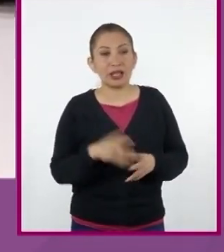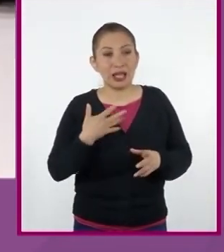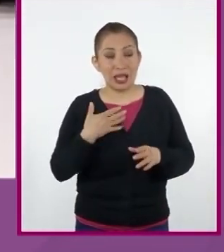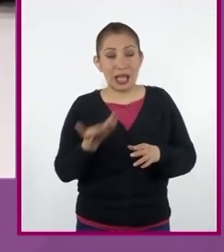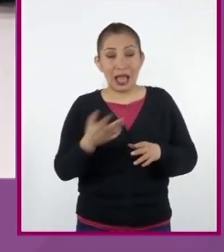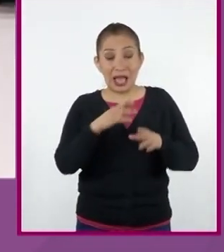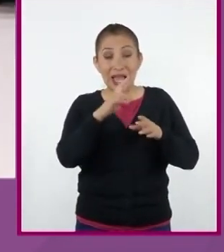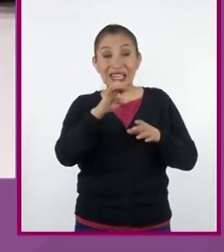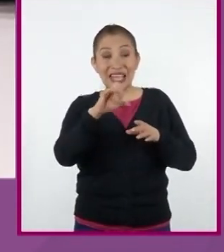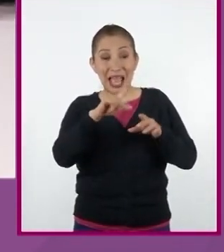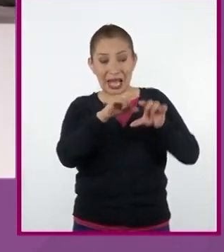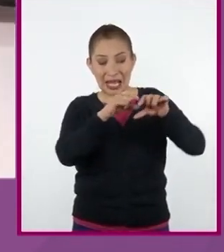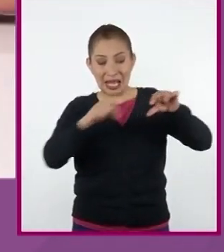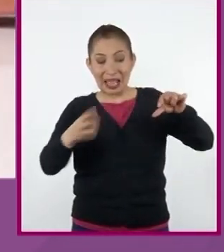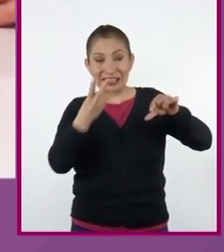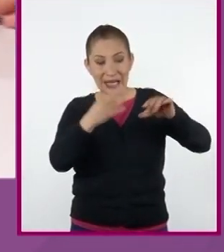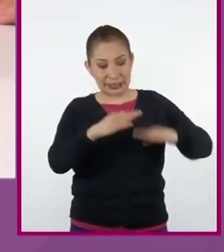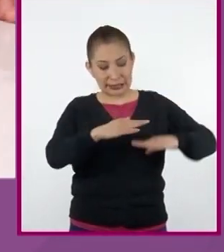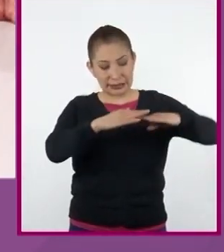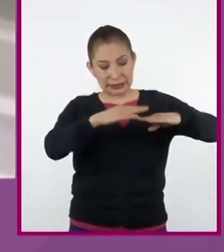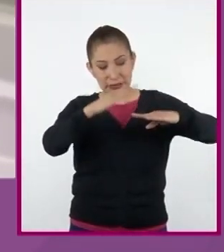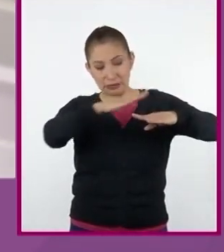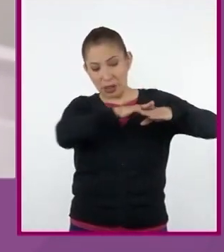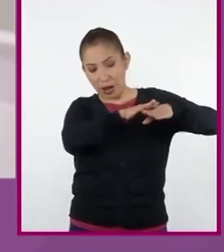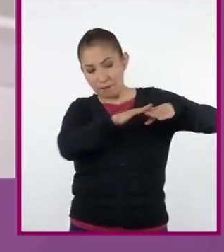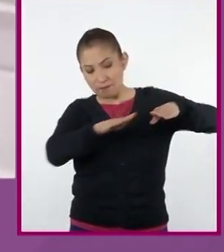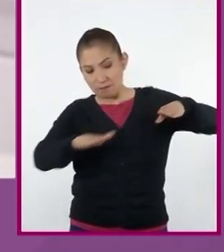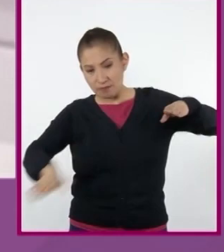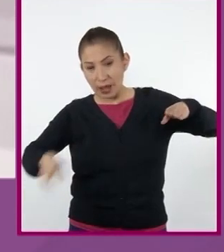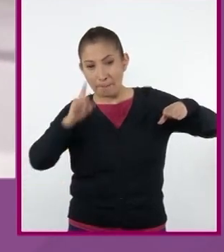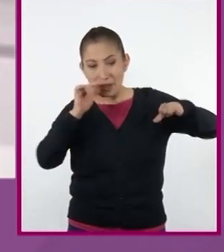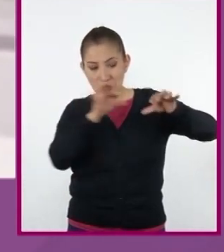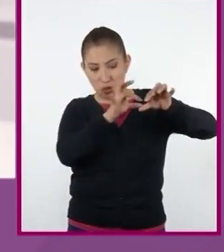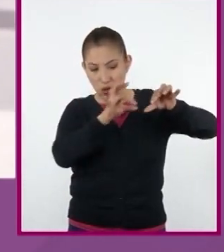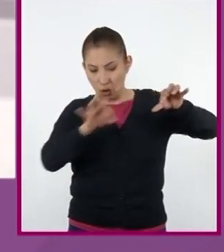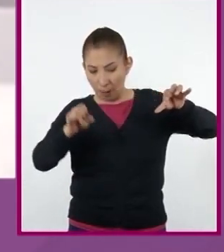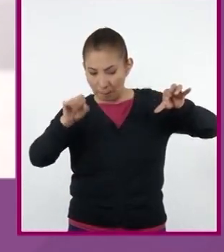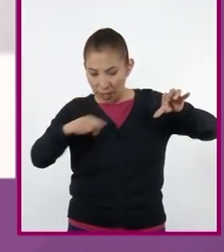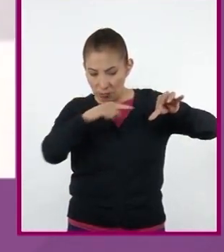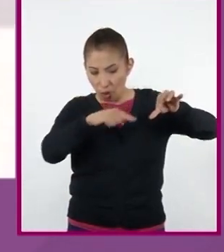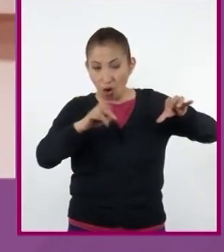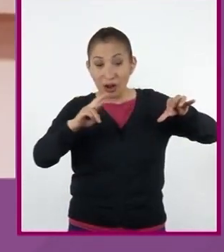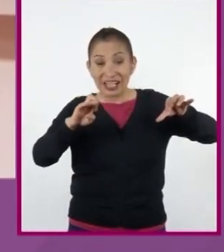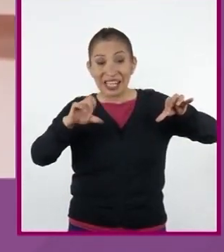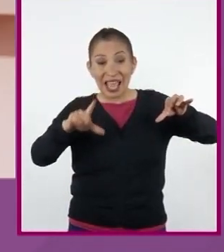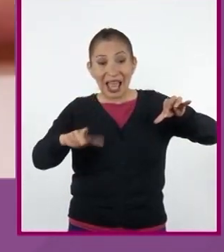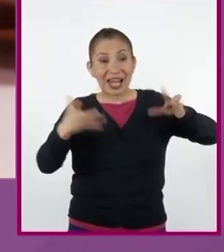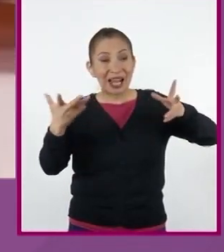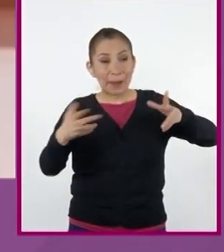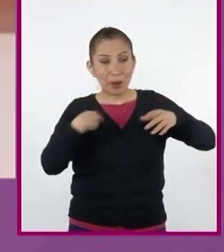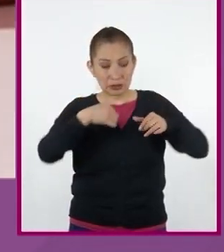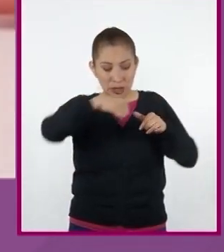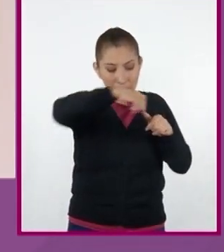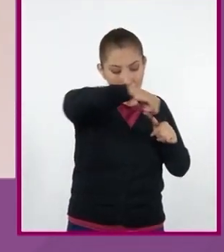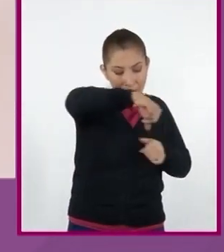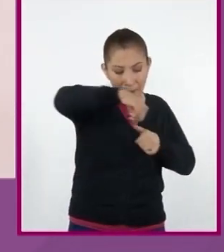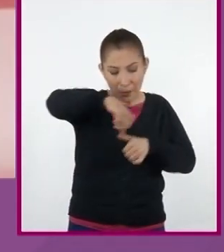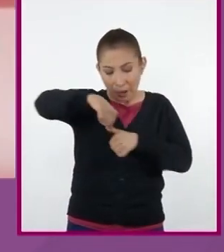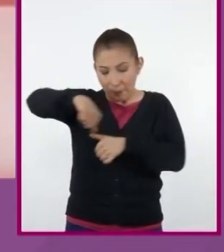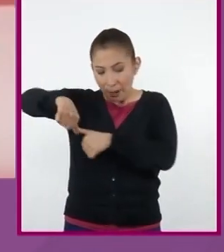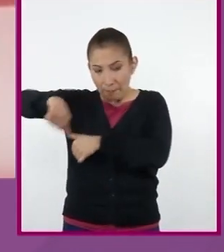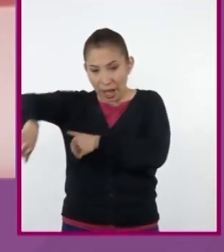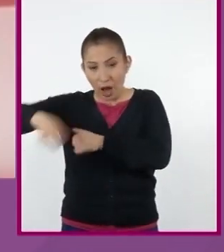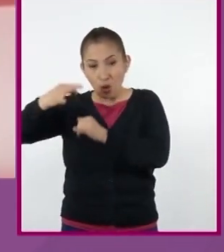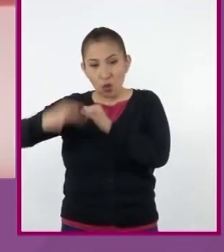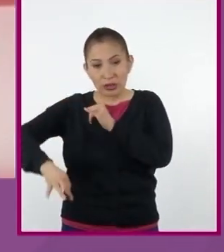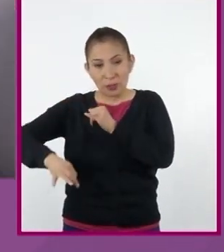el riel sobre 3 libros para que esté inclinado. Siguiendo la trayectoria del recorrido del riel, haremos marcas sobre el piso a partir del